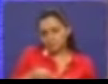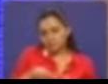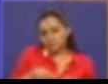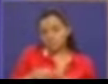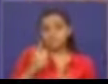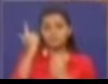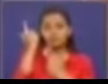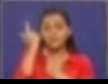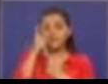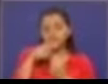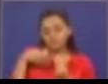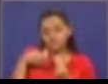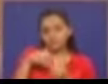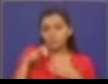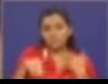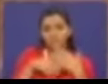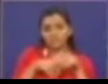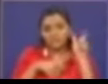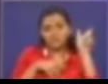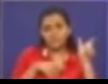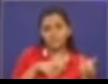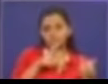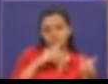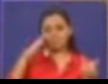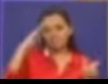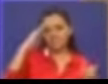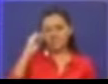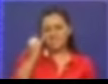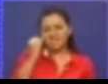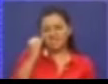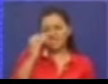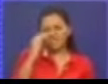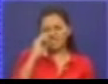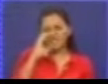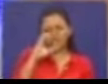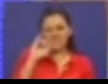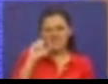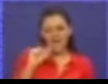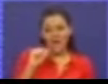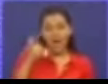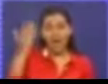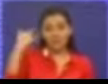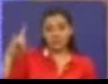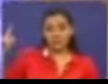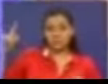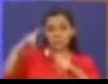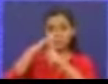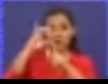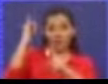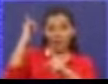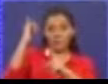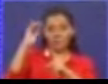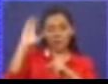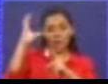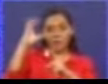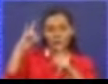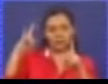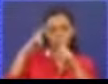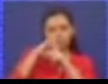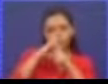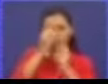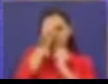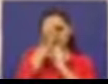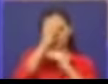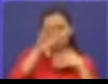por un traidor a la patria, agente de la CIA, que supo el bombardeo de Angostura y no le informó a su gobierno, sino que colaboró con gobiernos